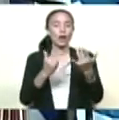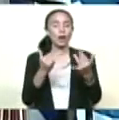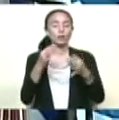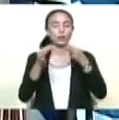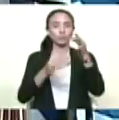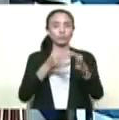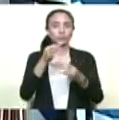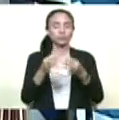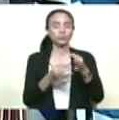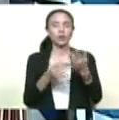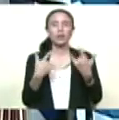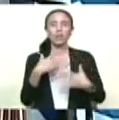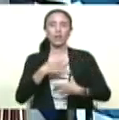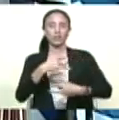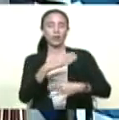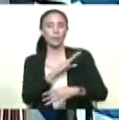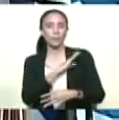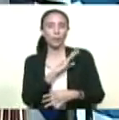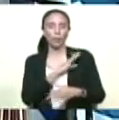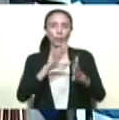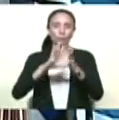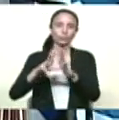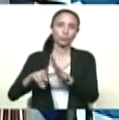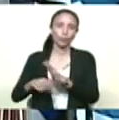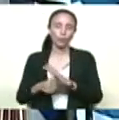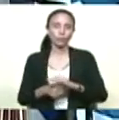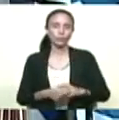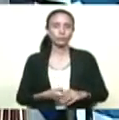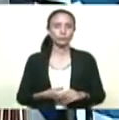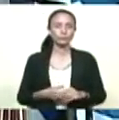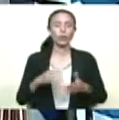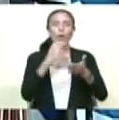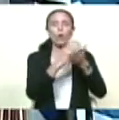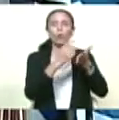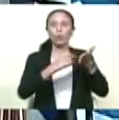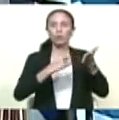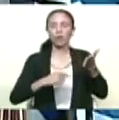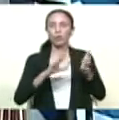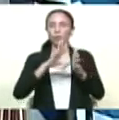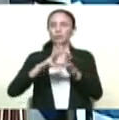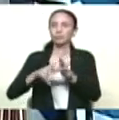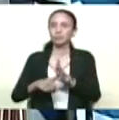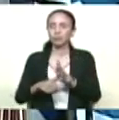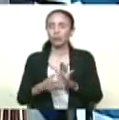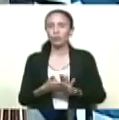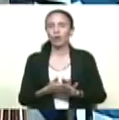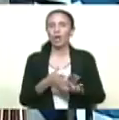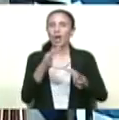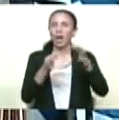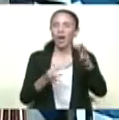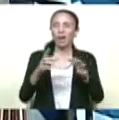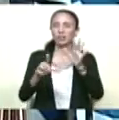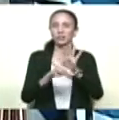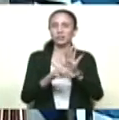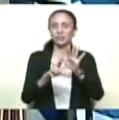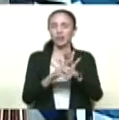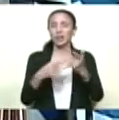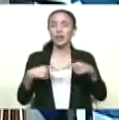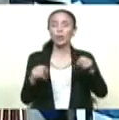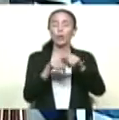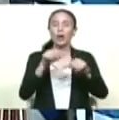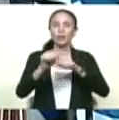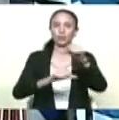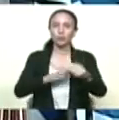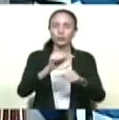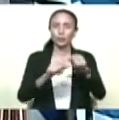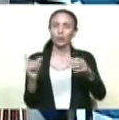doloso propio concierto de funcionario con contratista legitimación de capitales y asociación